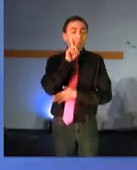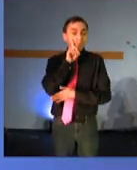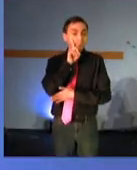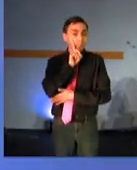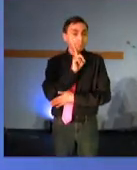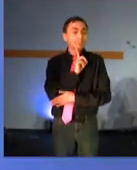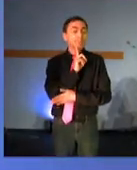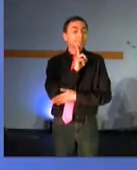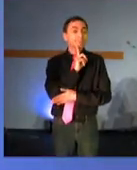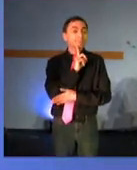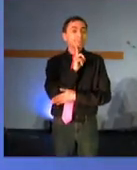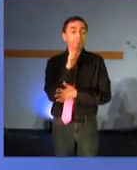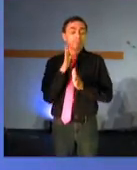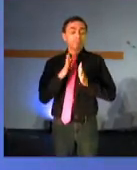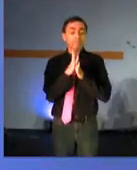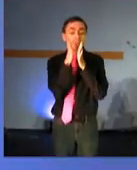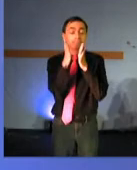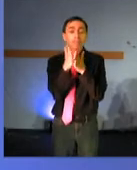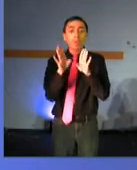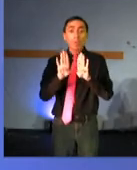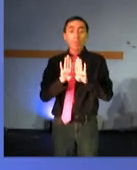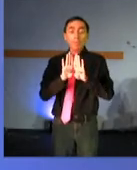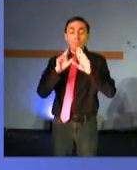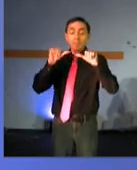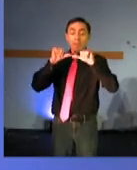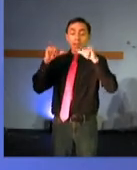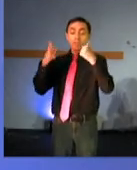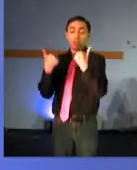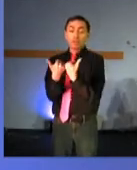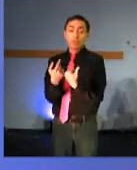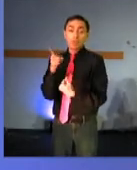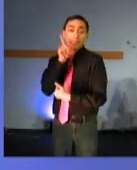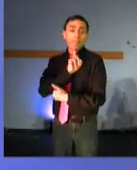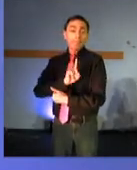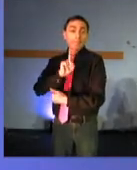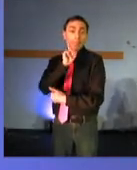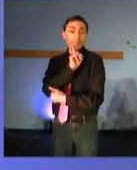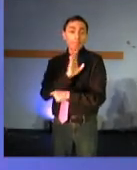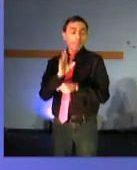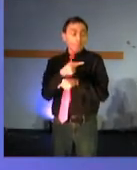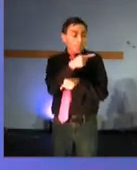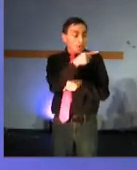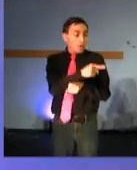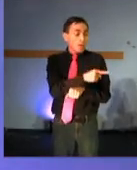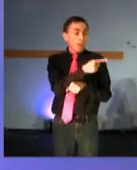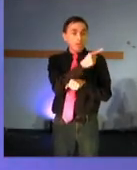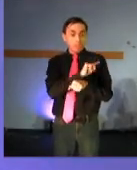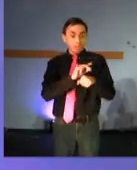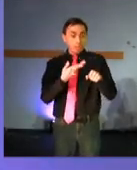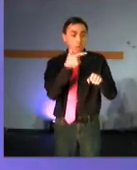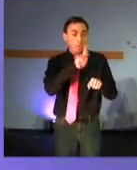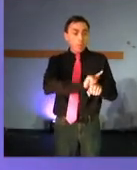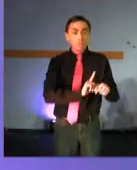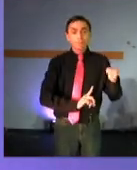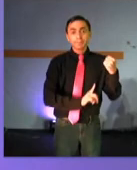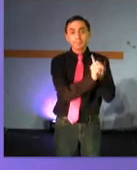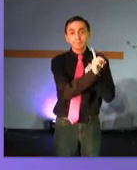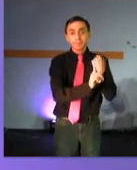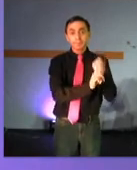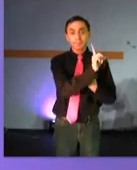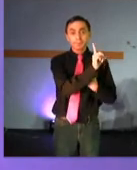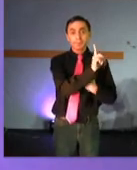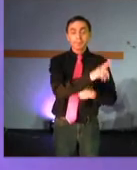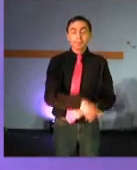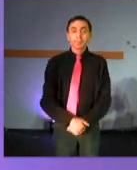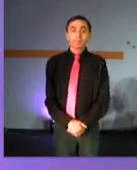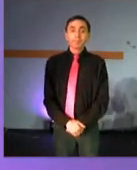de asociación de mujeres ante la problemática nacional, AMPRONAC, que fue muy beligerante. En